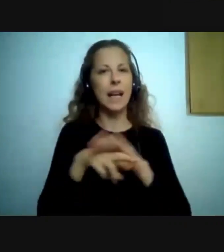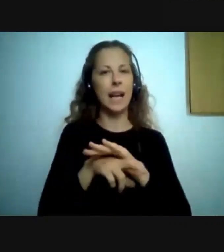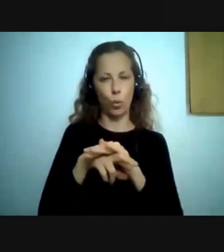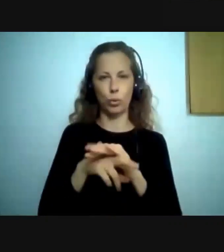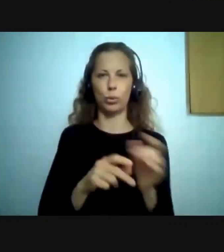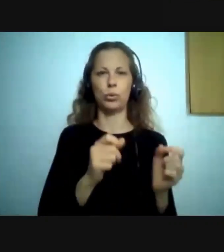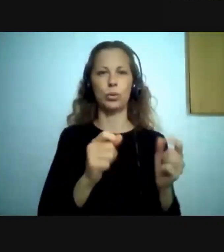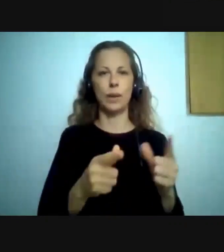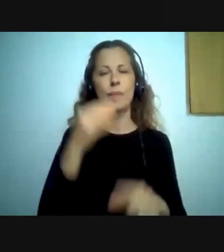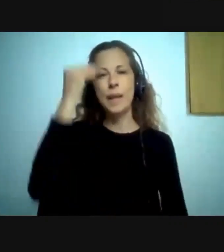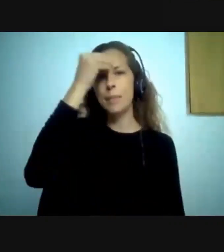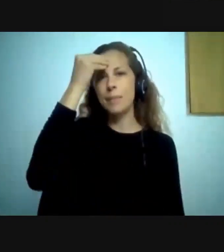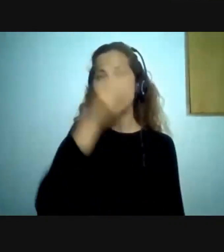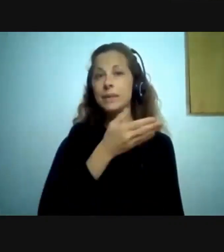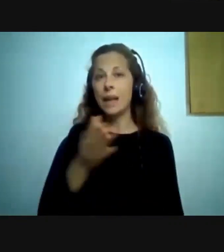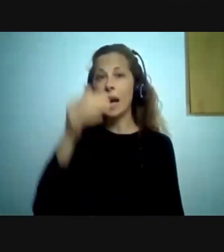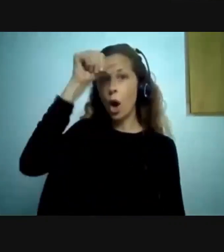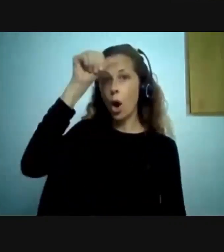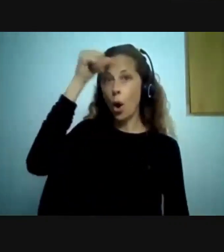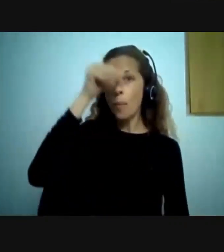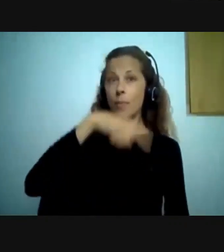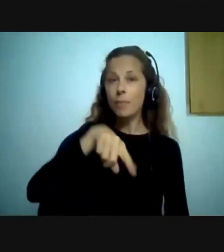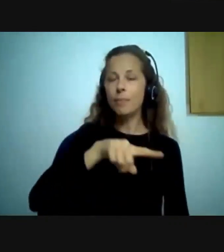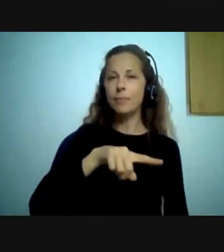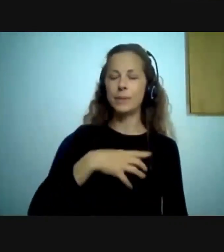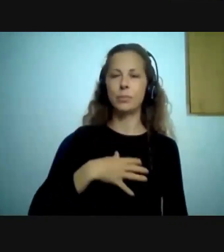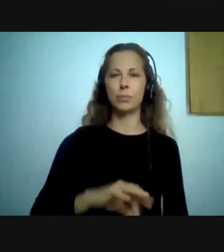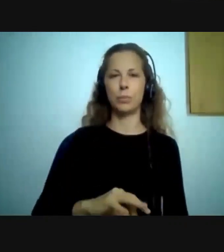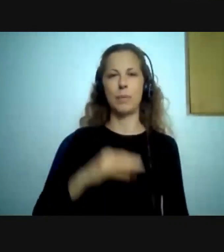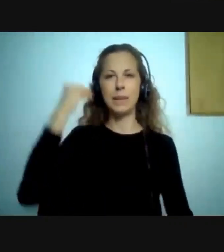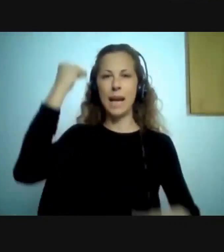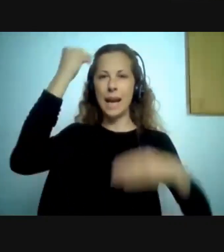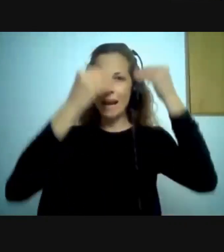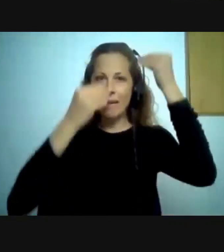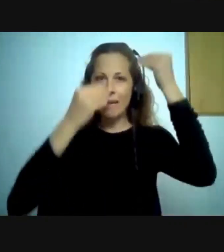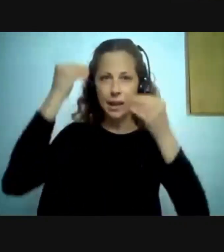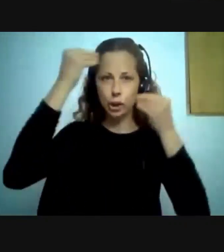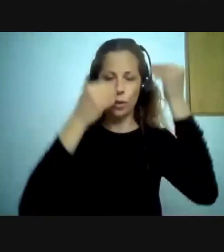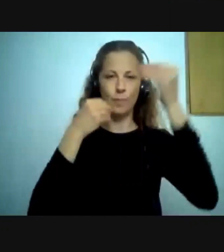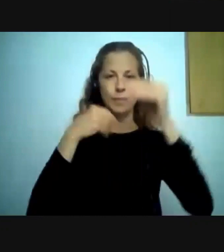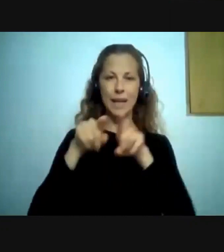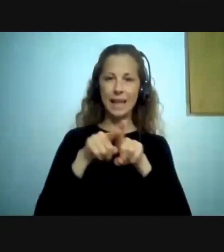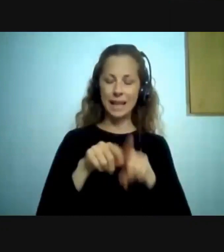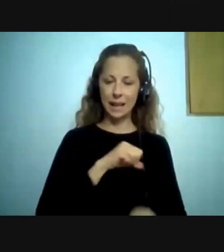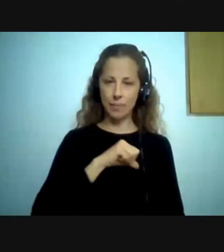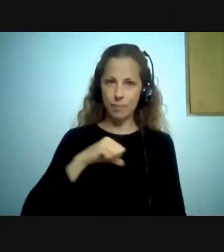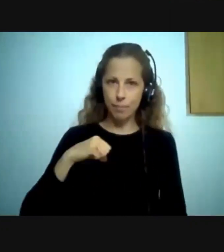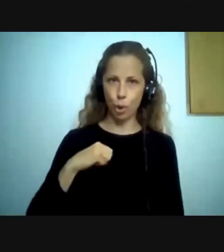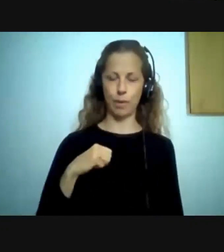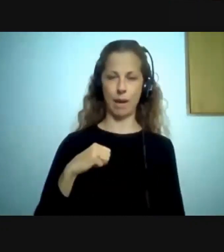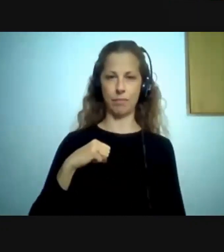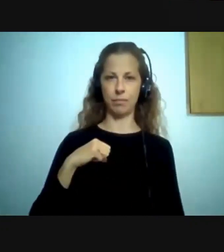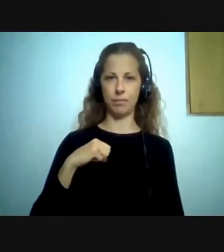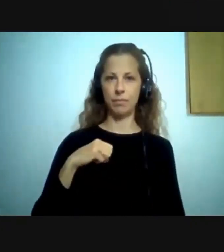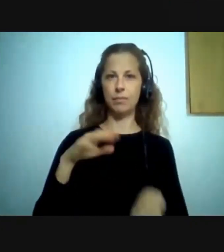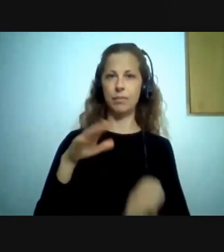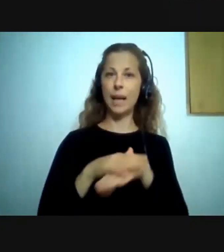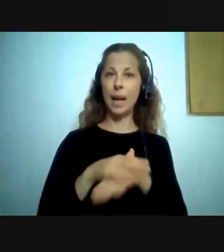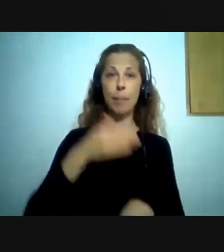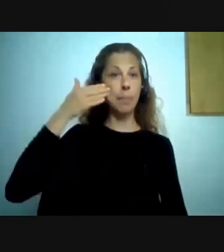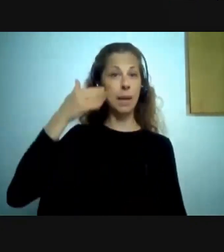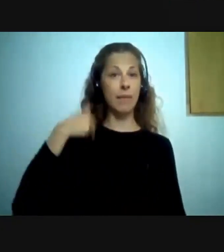los hombres vamos a desarrollar una capacidad de reflexión crítica propia para renunciar a nuestros privilegios